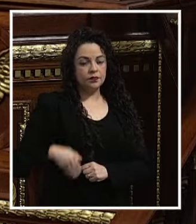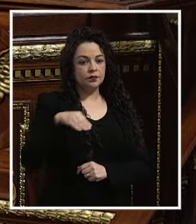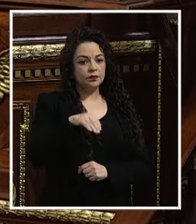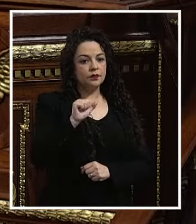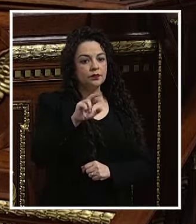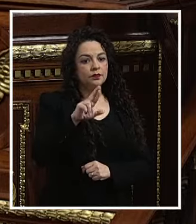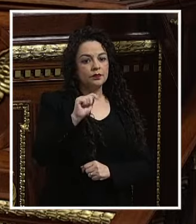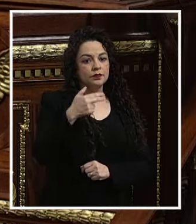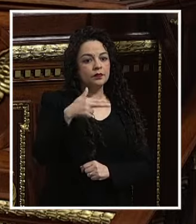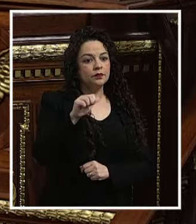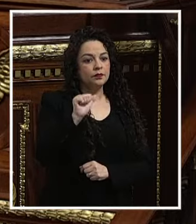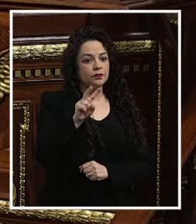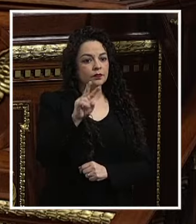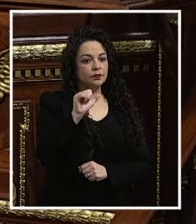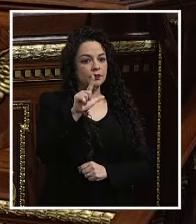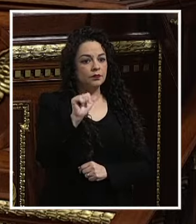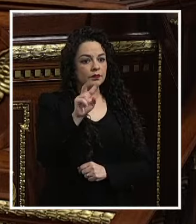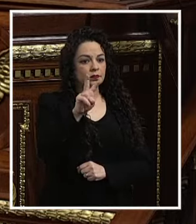Ávila Ventura.